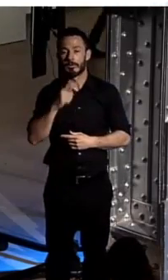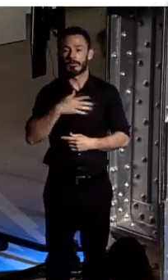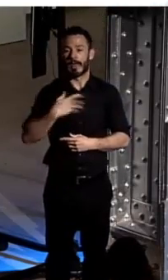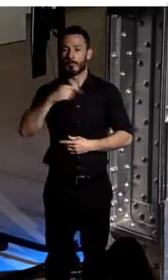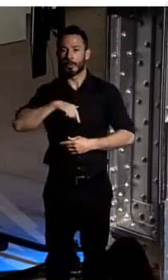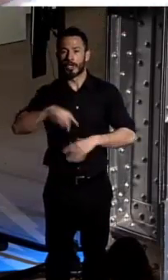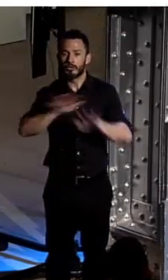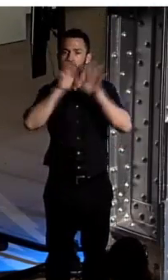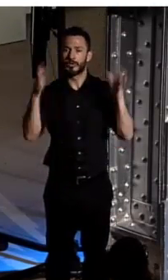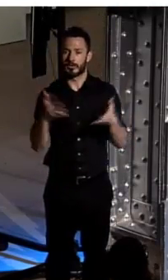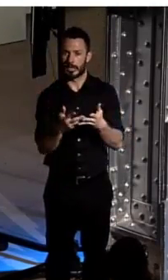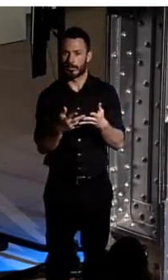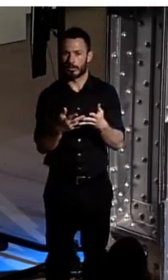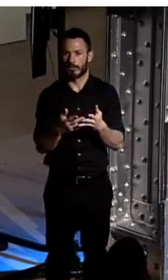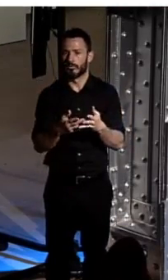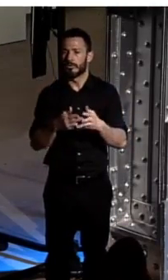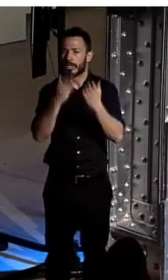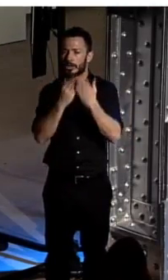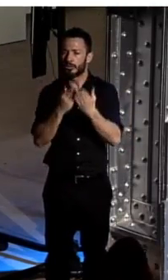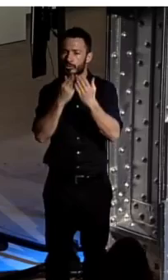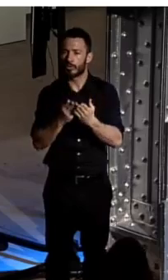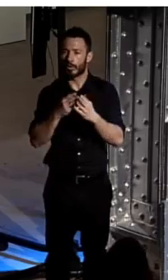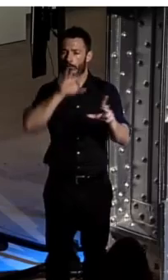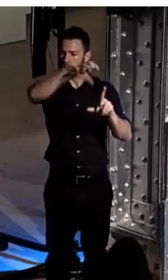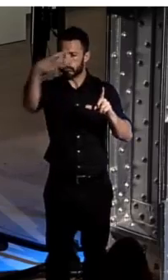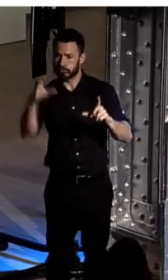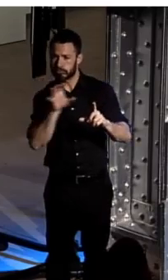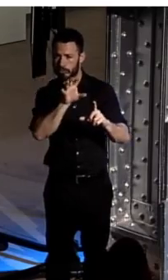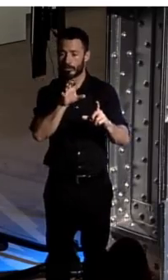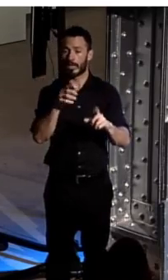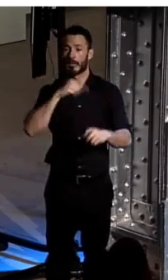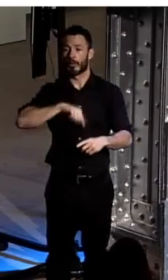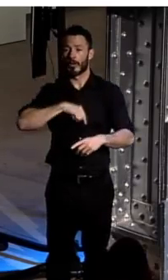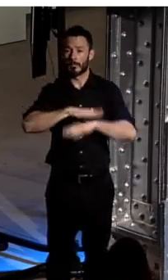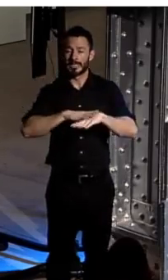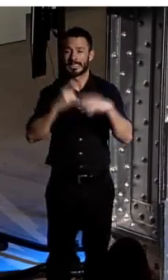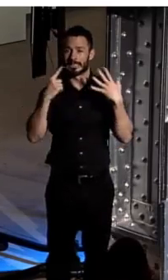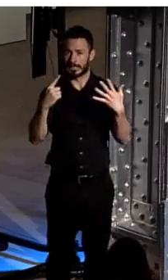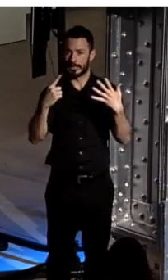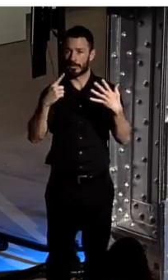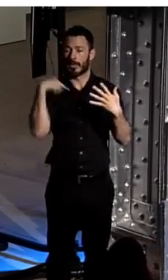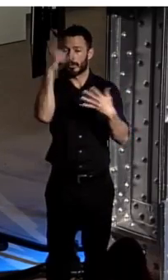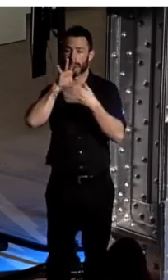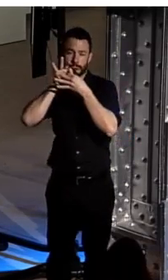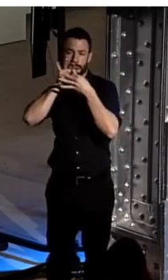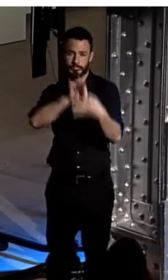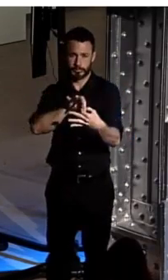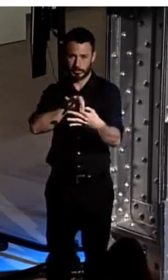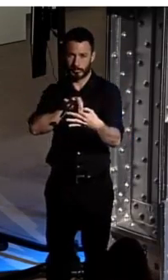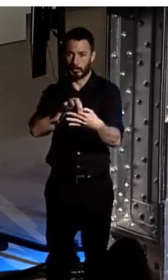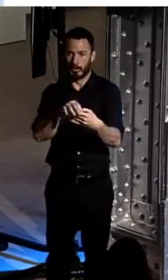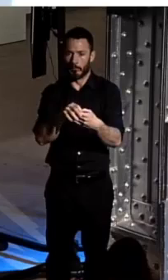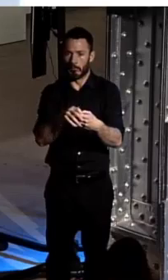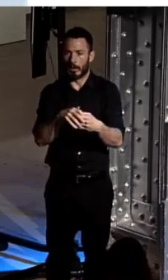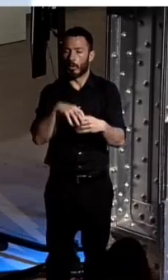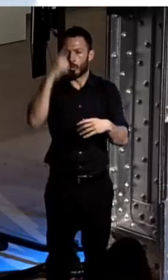Hizo un estudio multicultural y identificó 6 emociones básicas cuyas expresiones faciales eran consistentes en diferentes